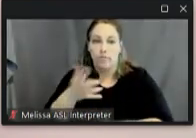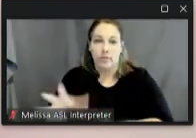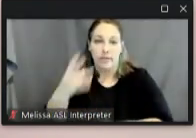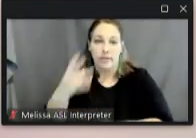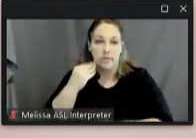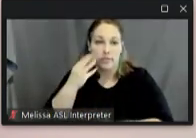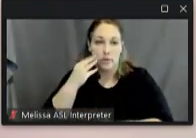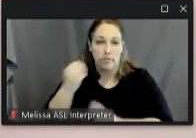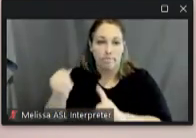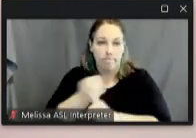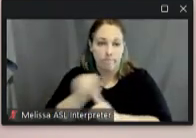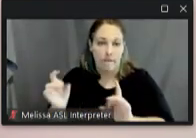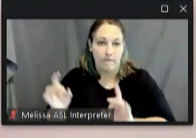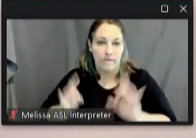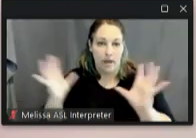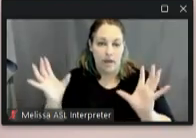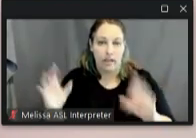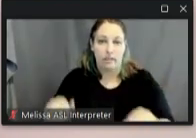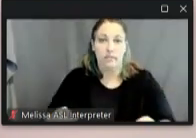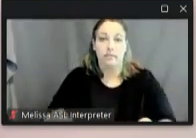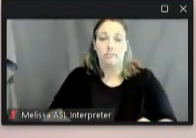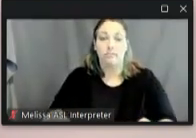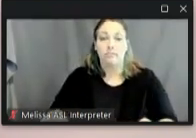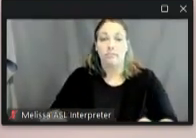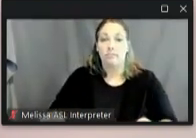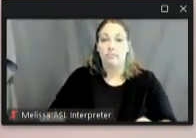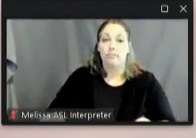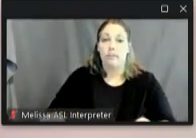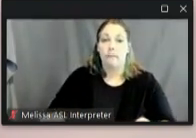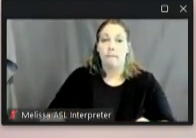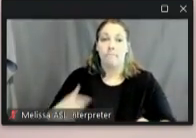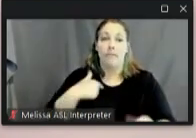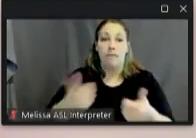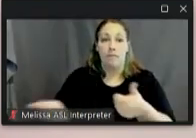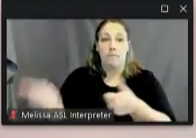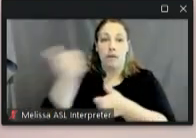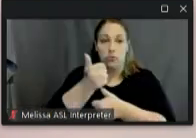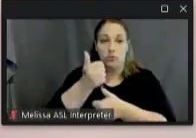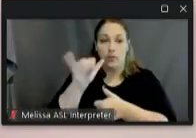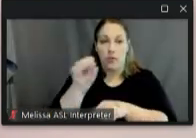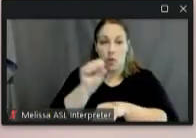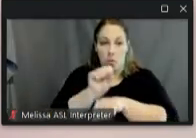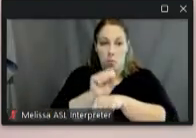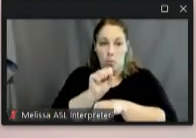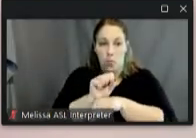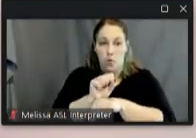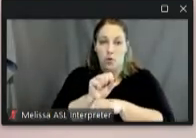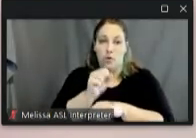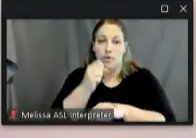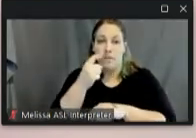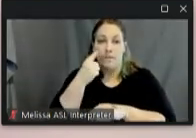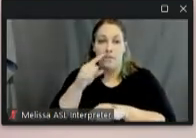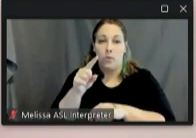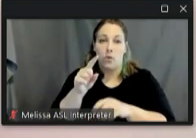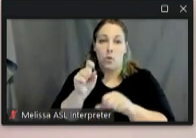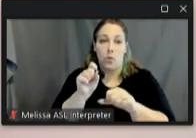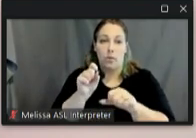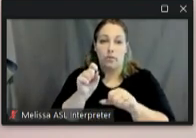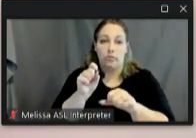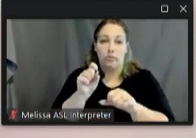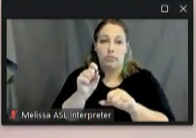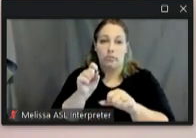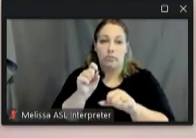desde espacios como la Mesa Técnica de Reforma Integral a la Ley de Equidad y Desarrollo para las Personas con Discapacidad, la participación